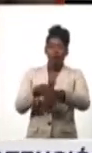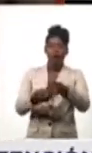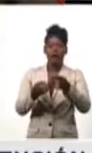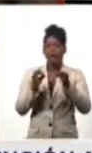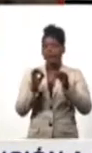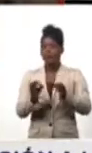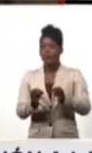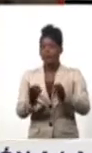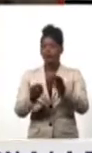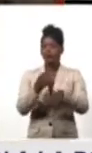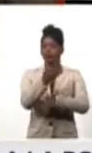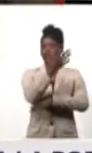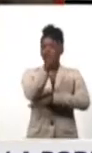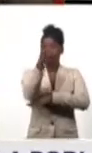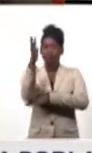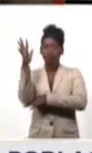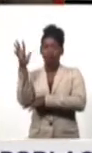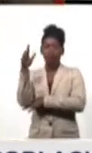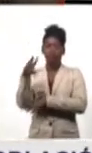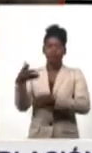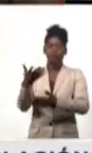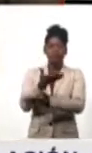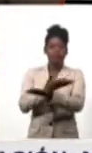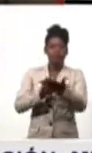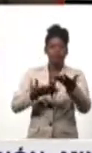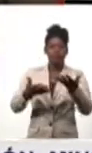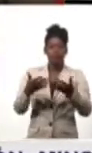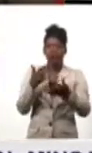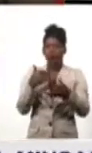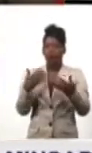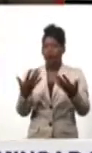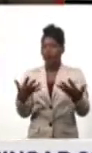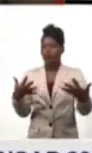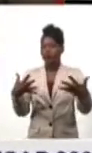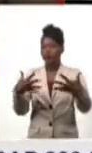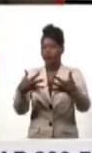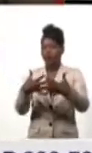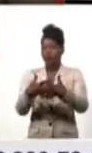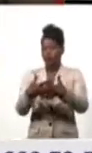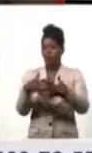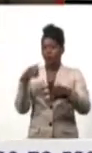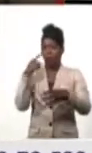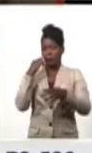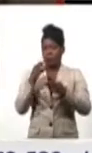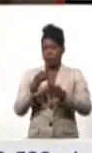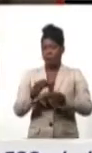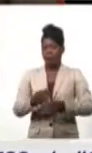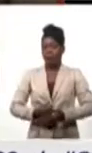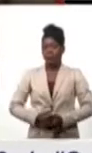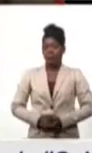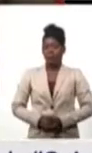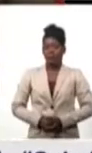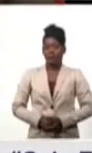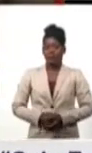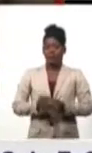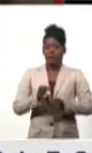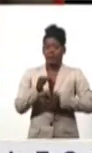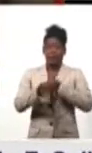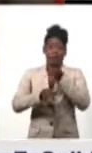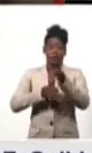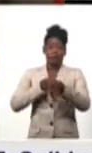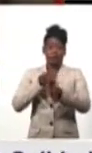e incluye también el concepto de biodiversidad toda la variedad genética. Dicho esto de manera muy